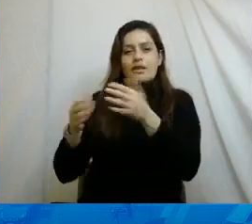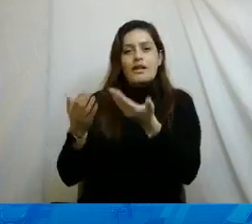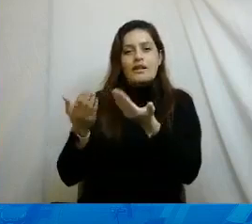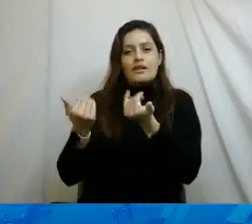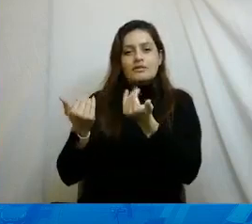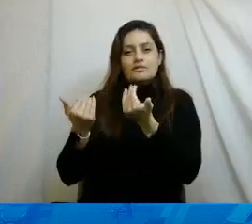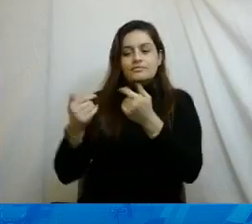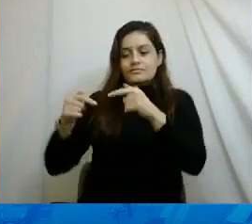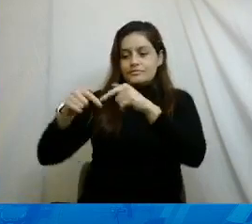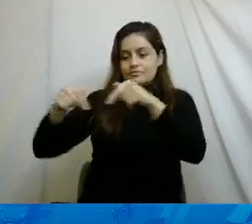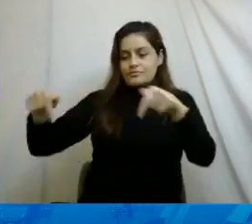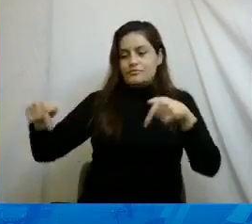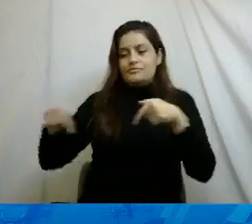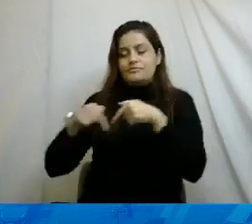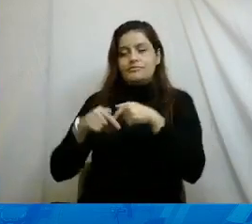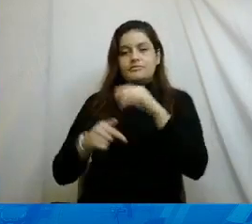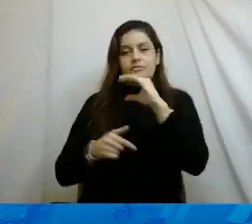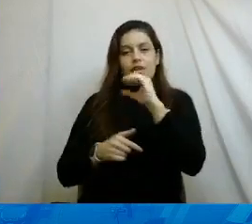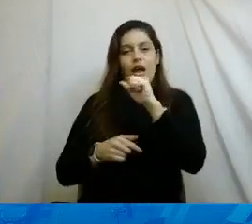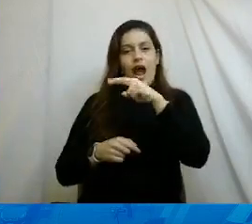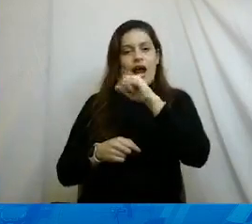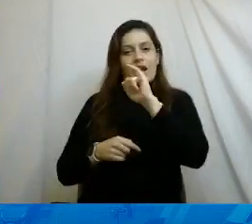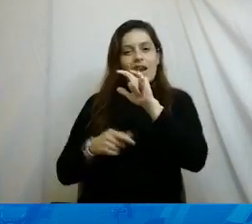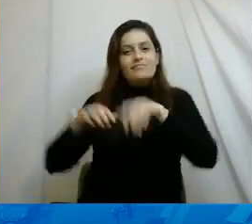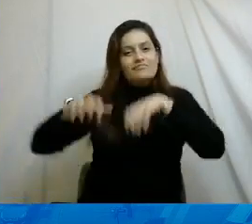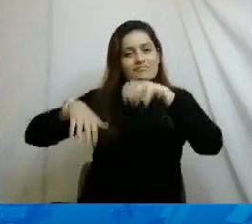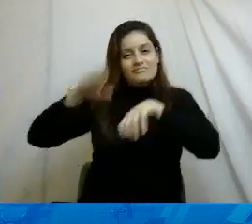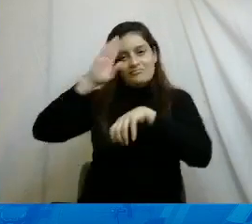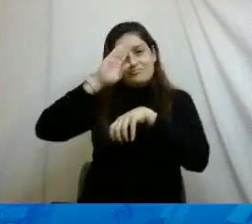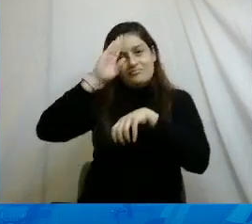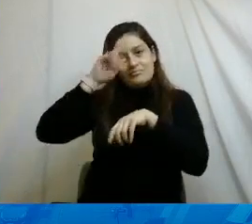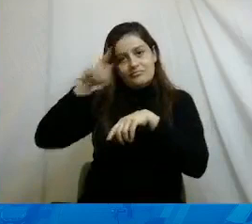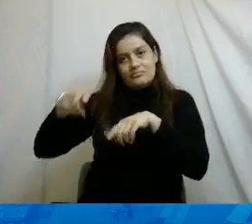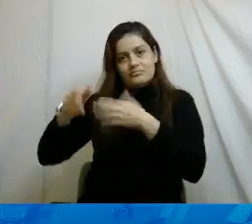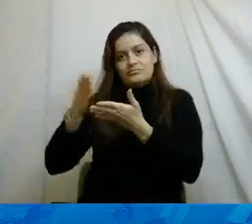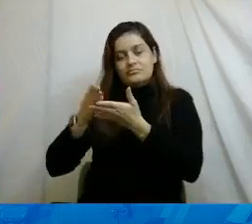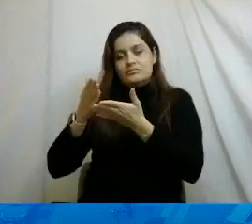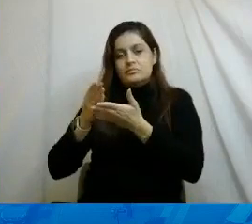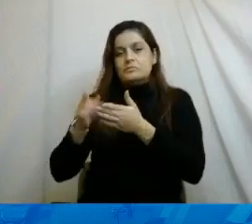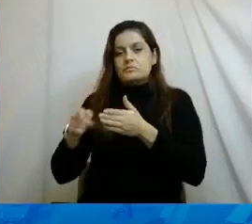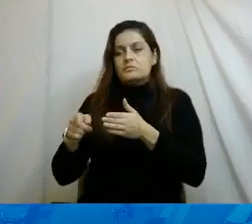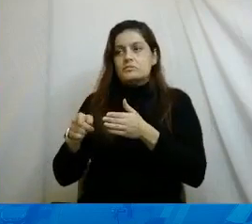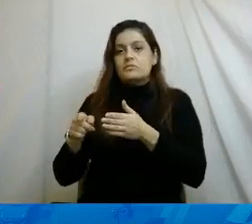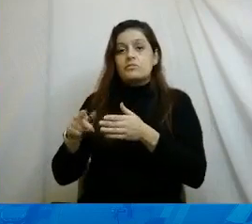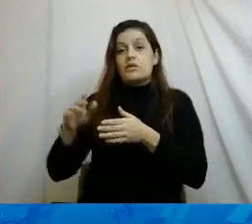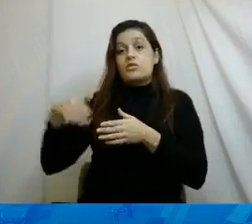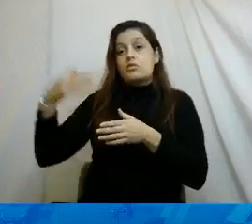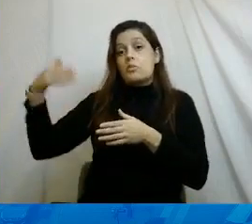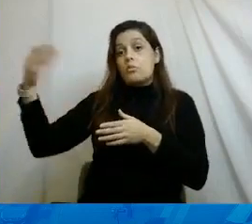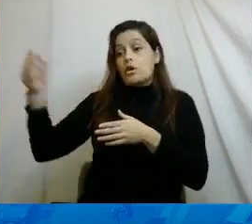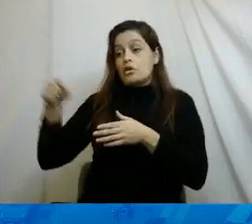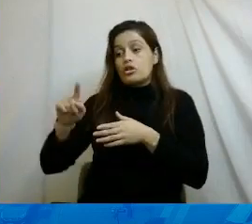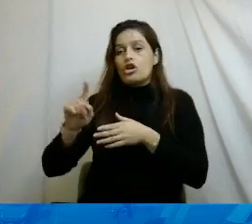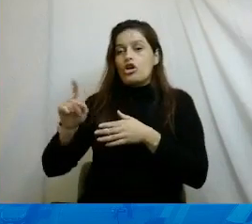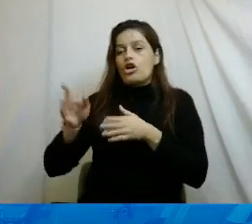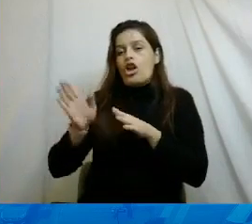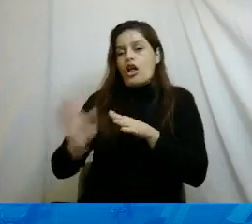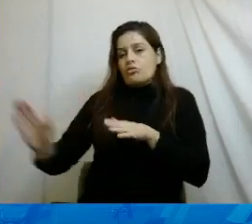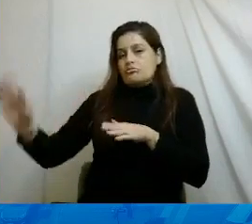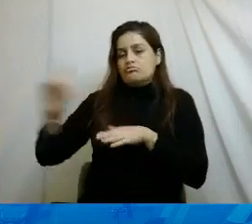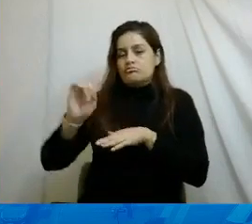un canil dentro de esta escuela, que no prosperó. Pero no sé si es que todavía sigue ese